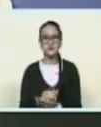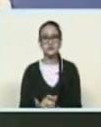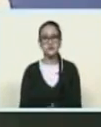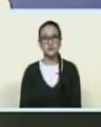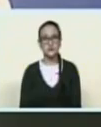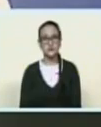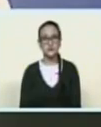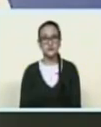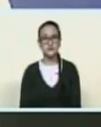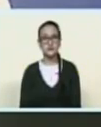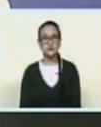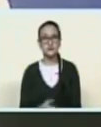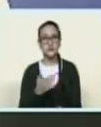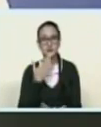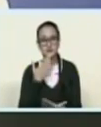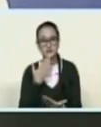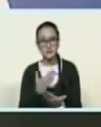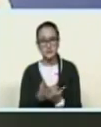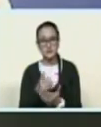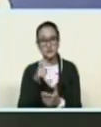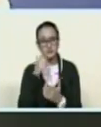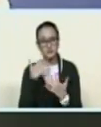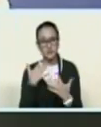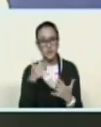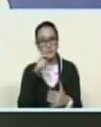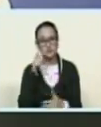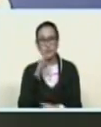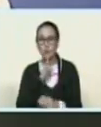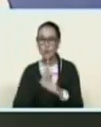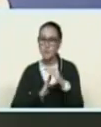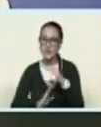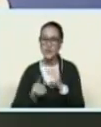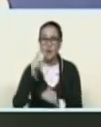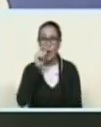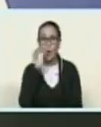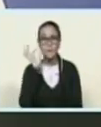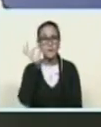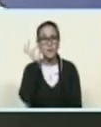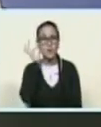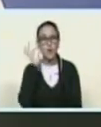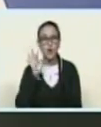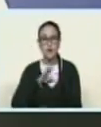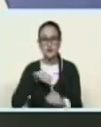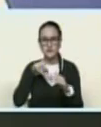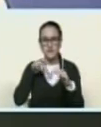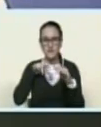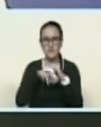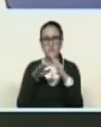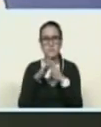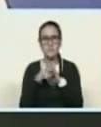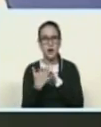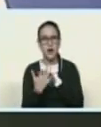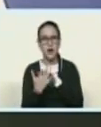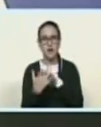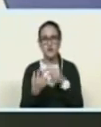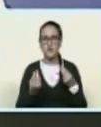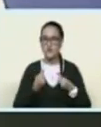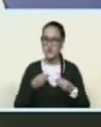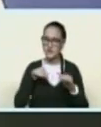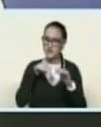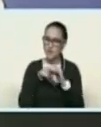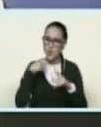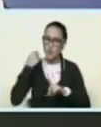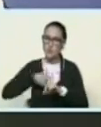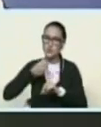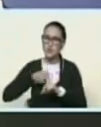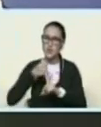y el agradecimiento de los humildes, de los hombres y mujeres de los barrios, de los